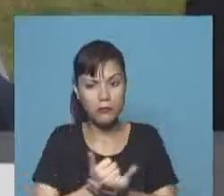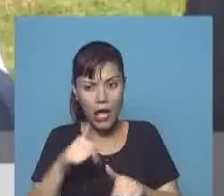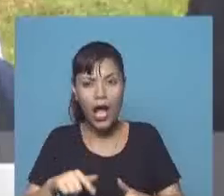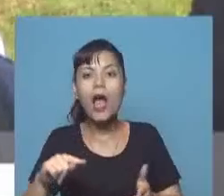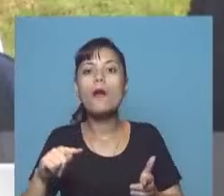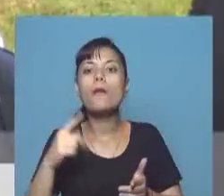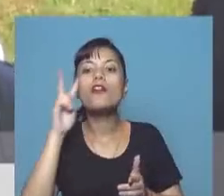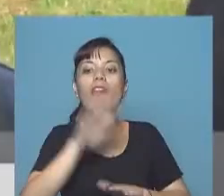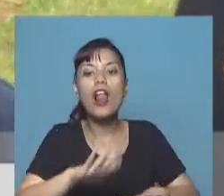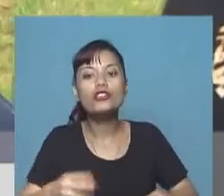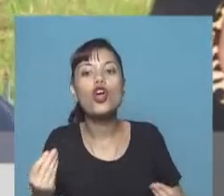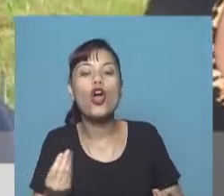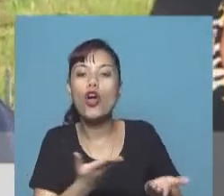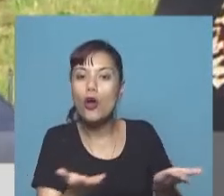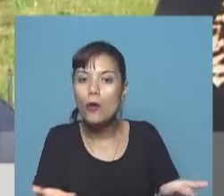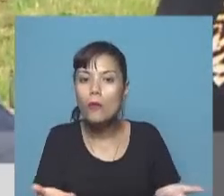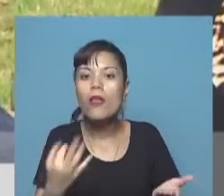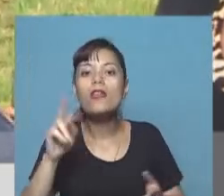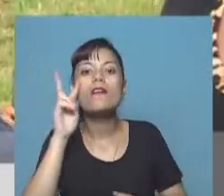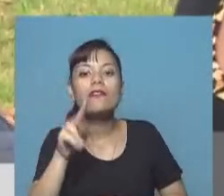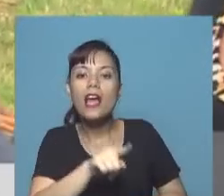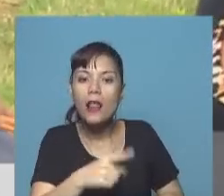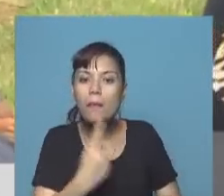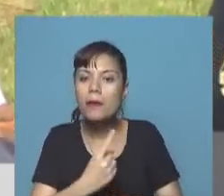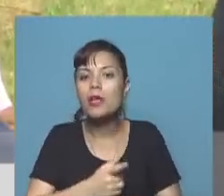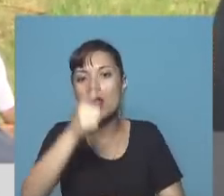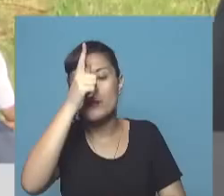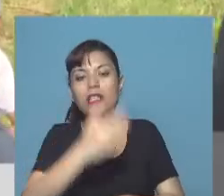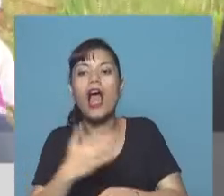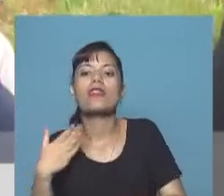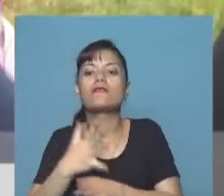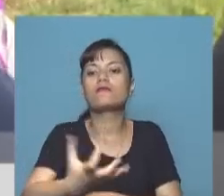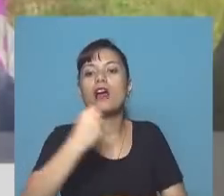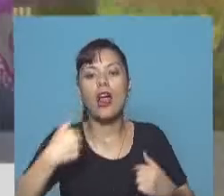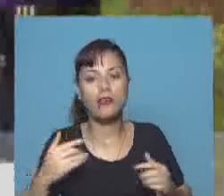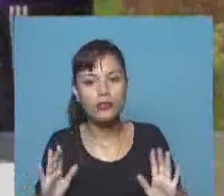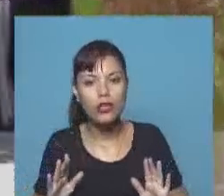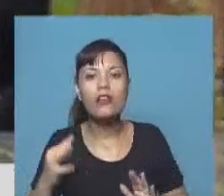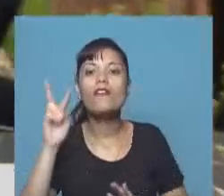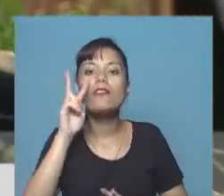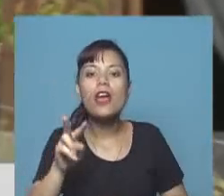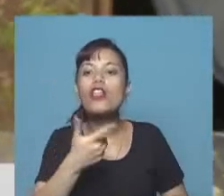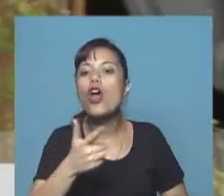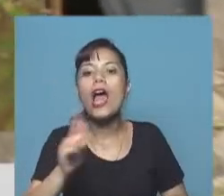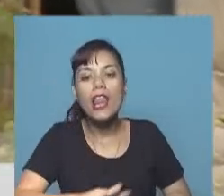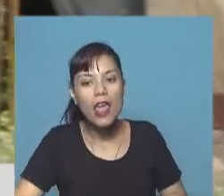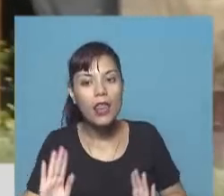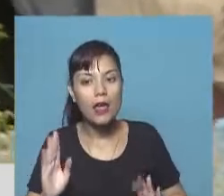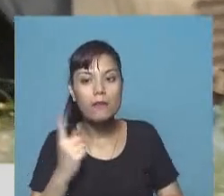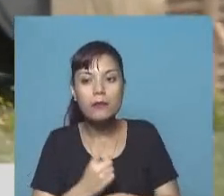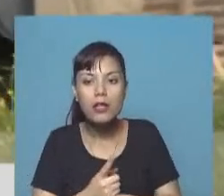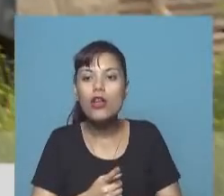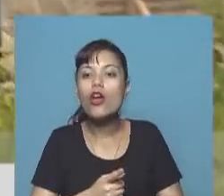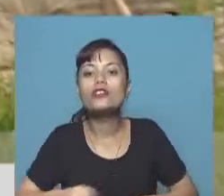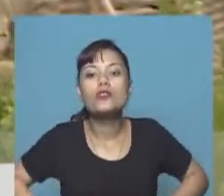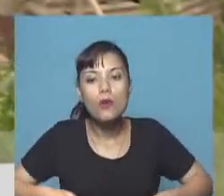tiene que fijarse en los chicos cómo van a estar. Tiene que fijarse en eso primero la policía antes de venir a sacarnos nosotros. Tiene que fijarse que no haya ningún chico, que no haya ninguno